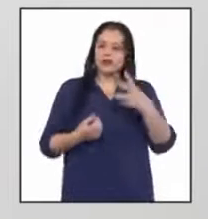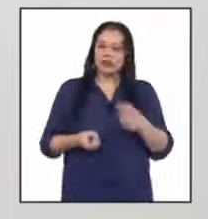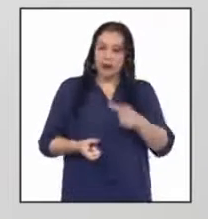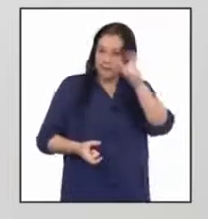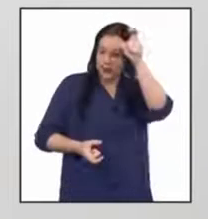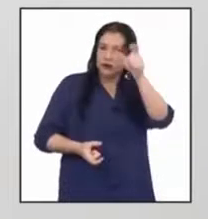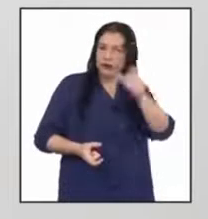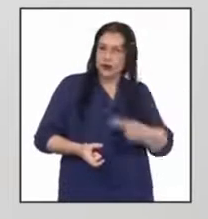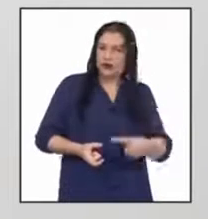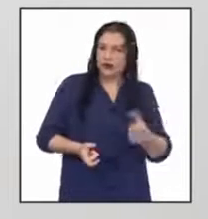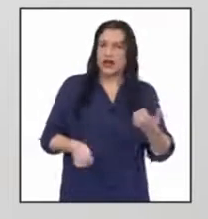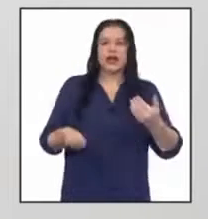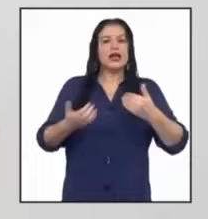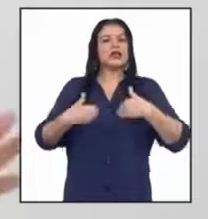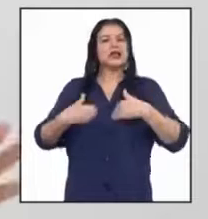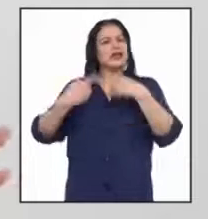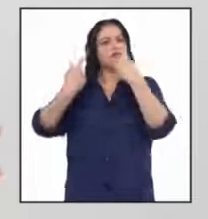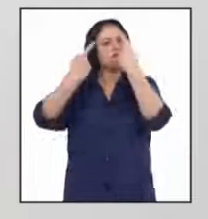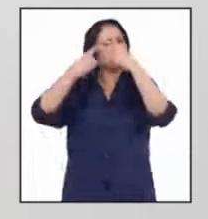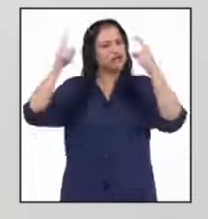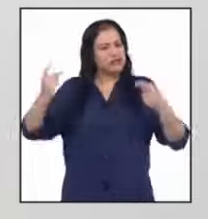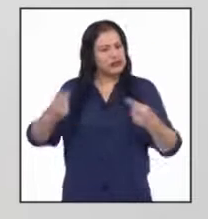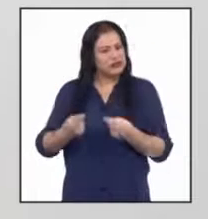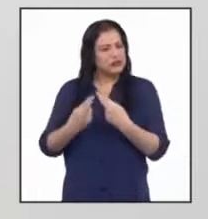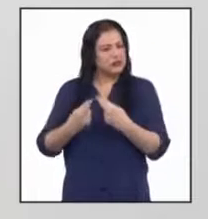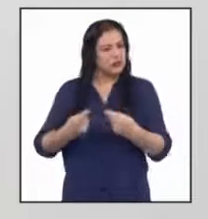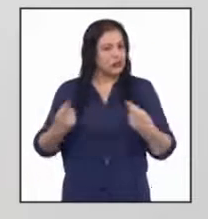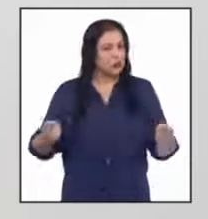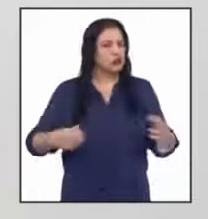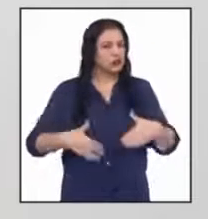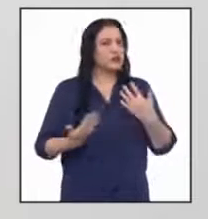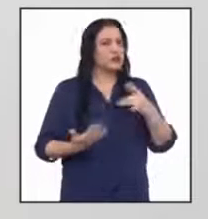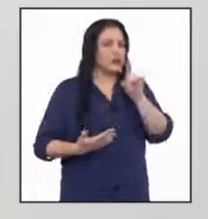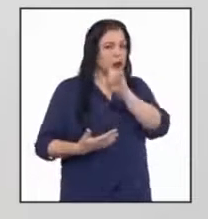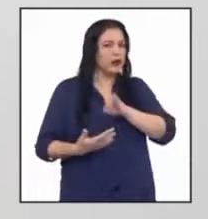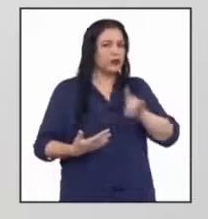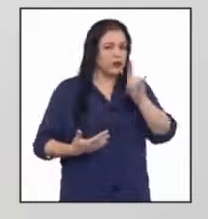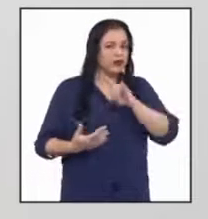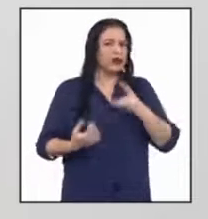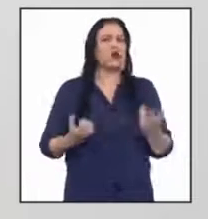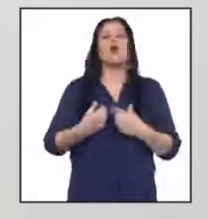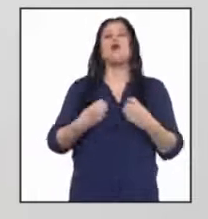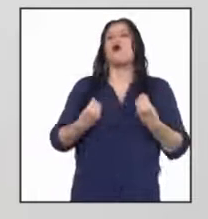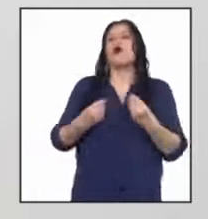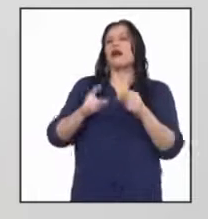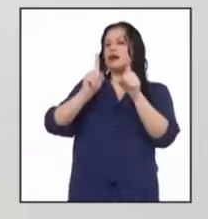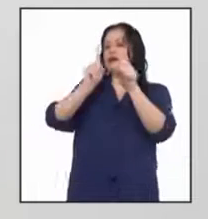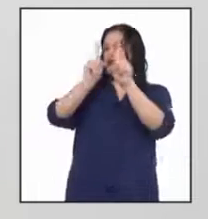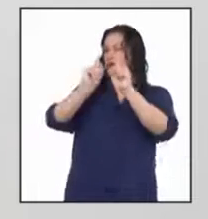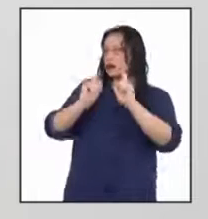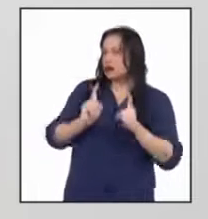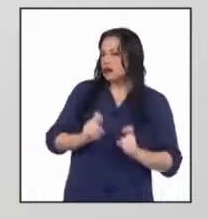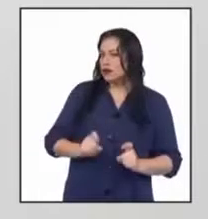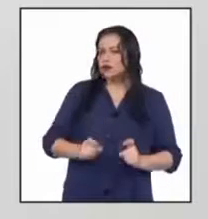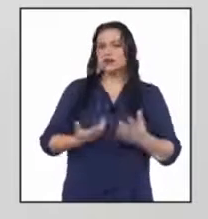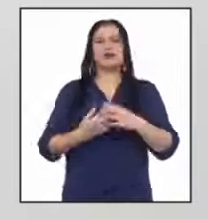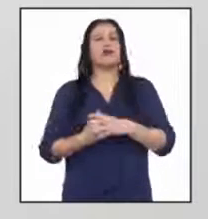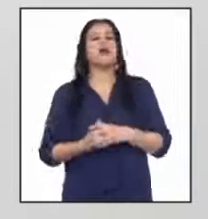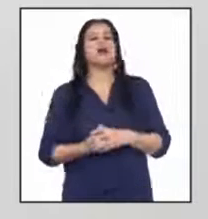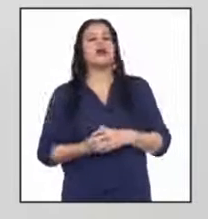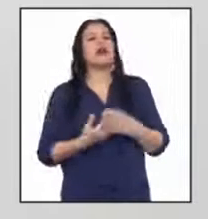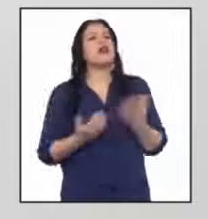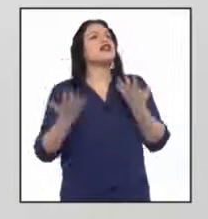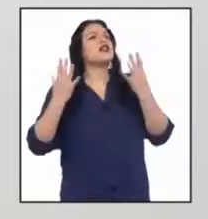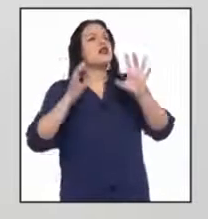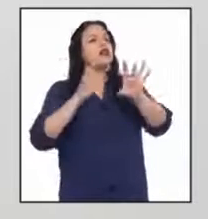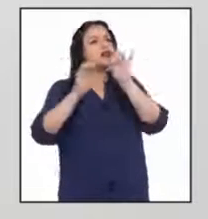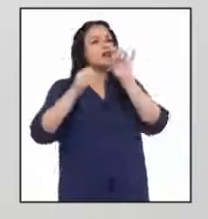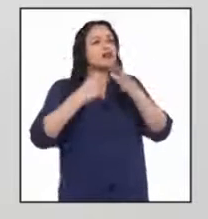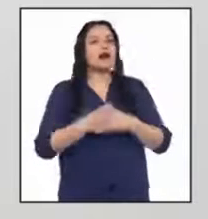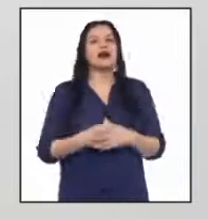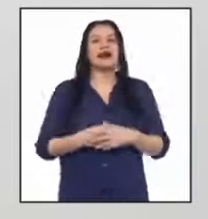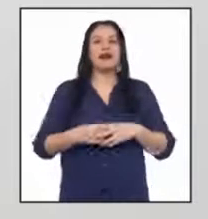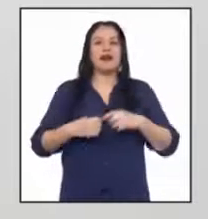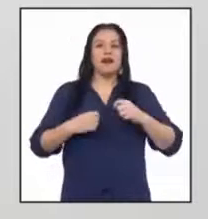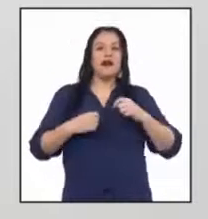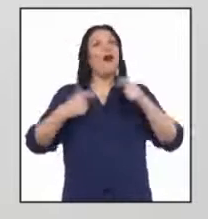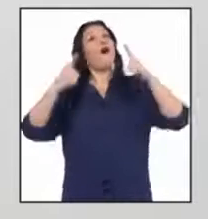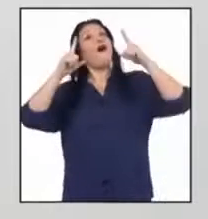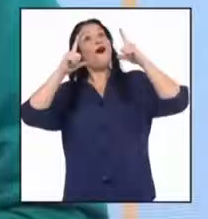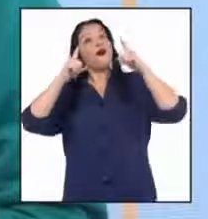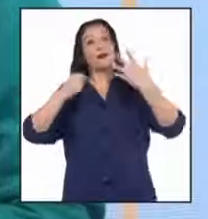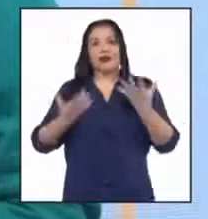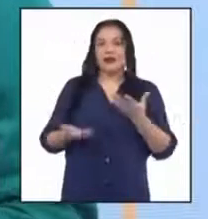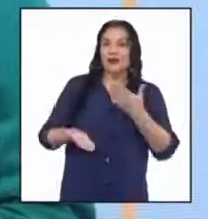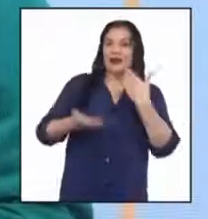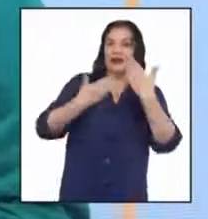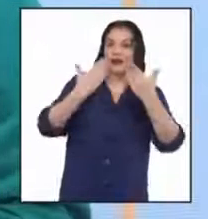su disposición diferentes recursos como las interrogaciones, referencias, exclamaciones,